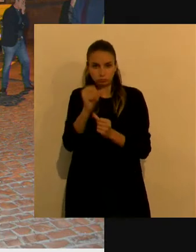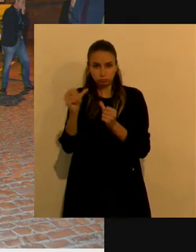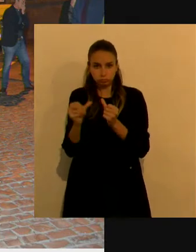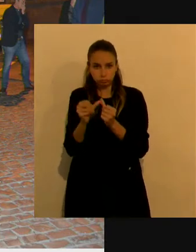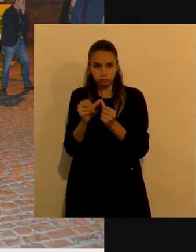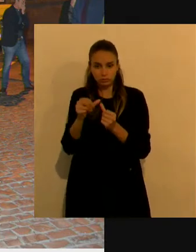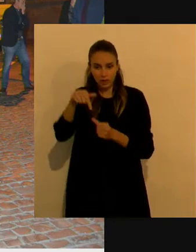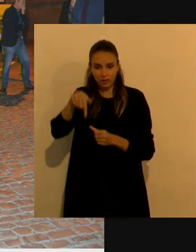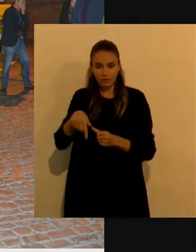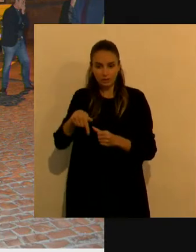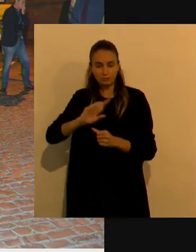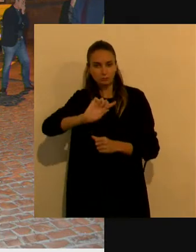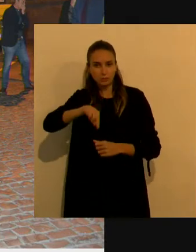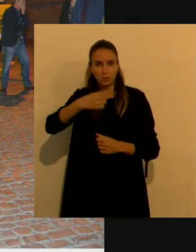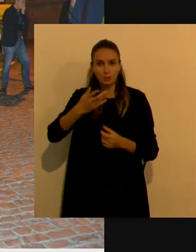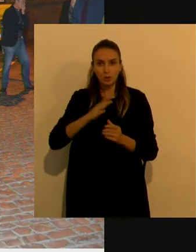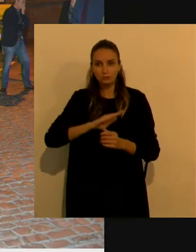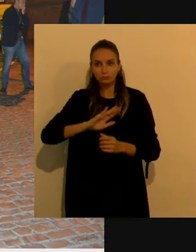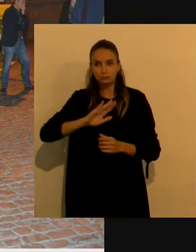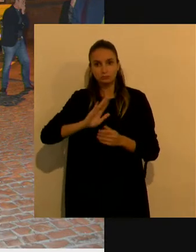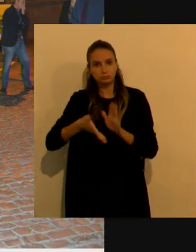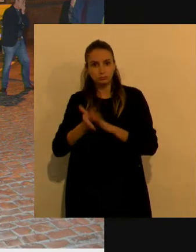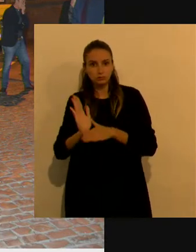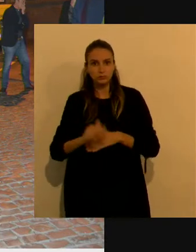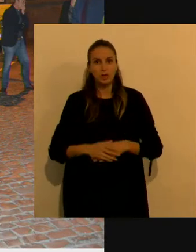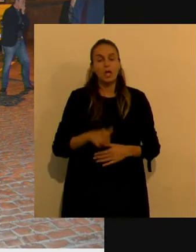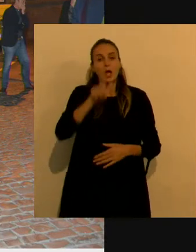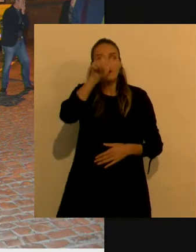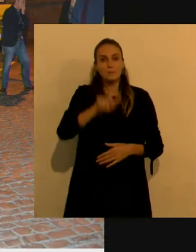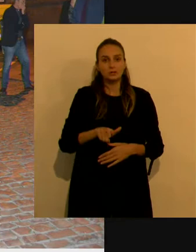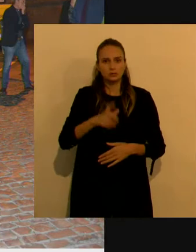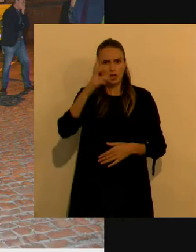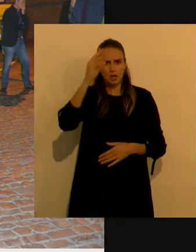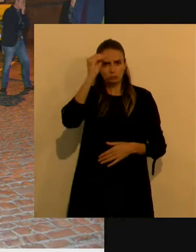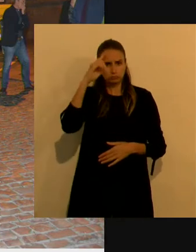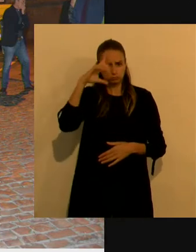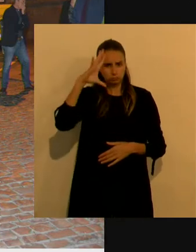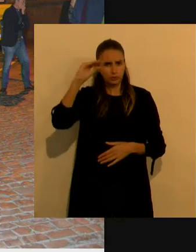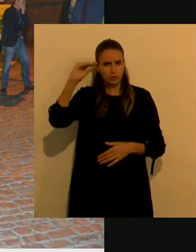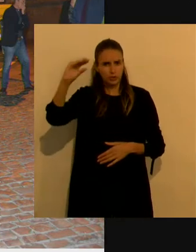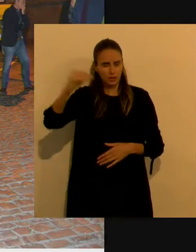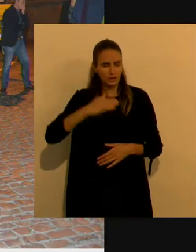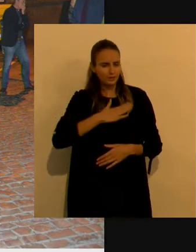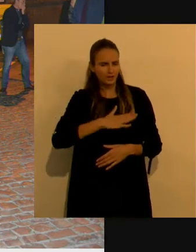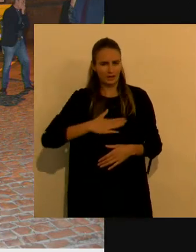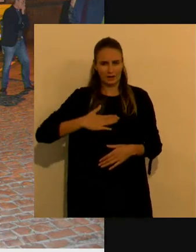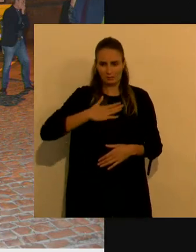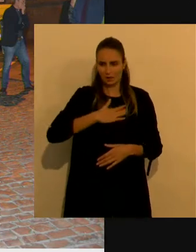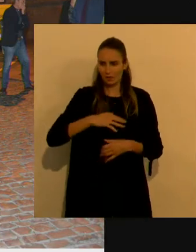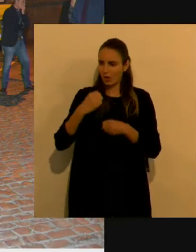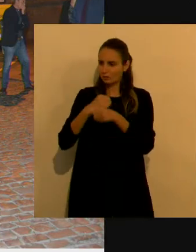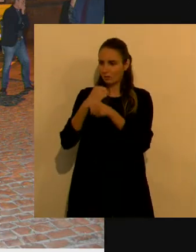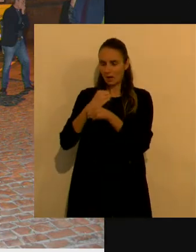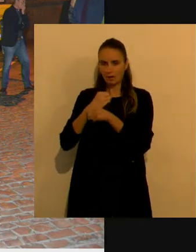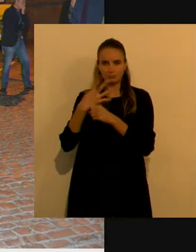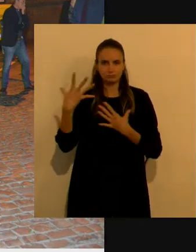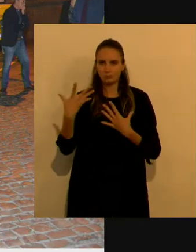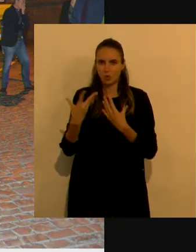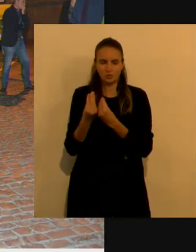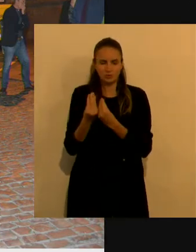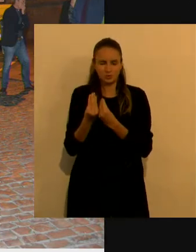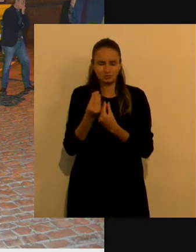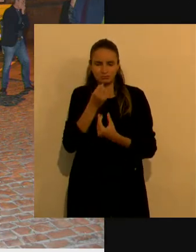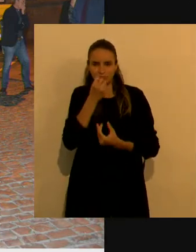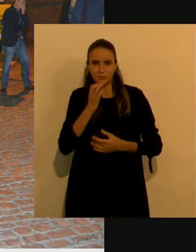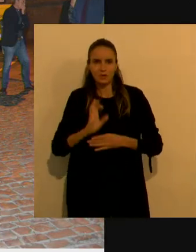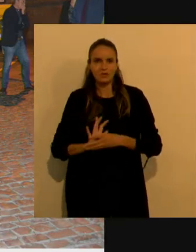Es una persona, aparte de inteligente, encantadora, con la que se trabaja estupendamente, y fuimos a comer a Casa Goyo, y